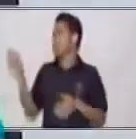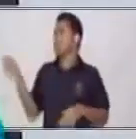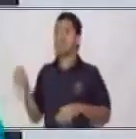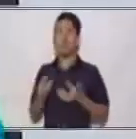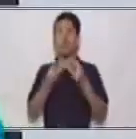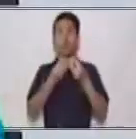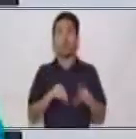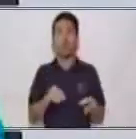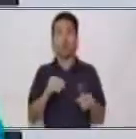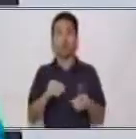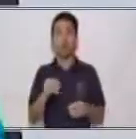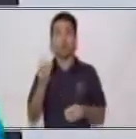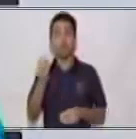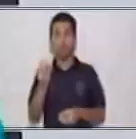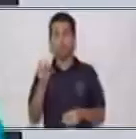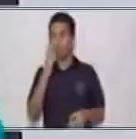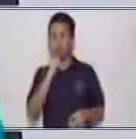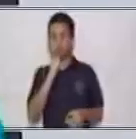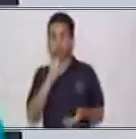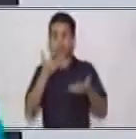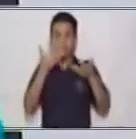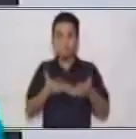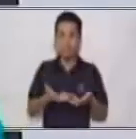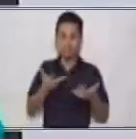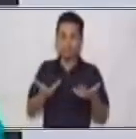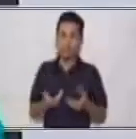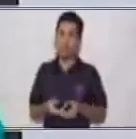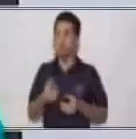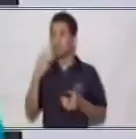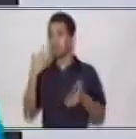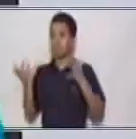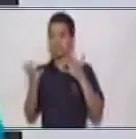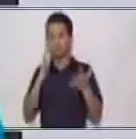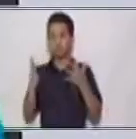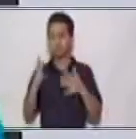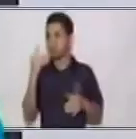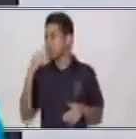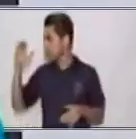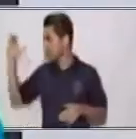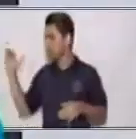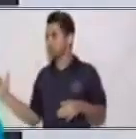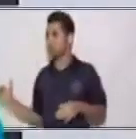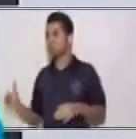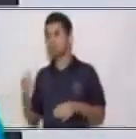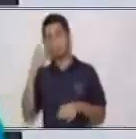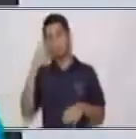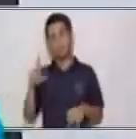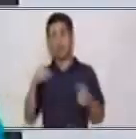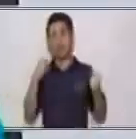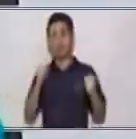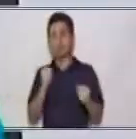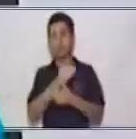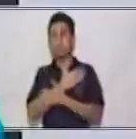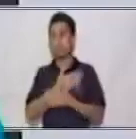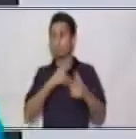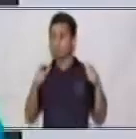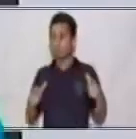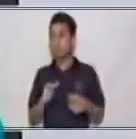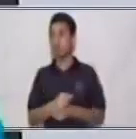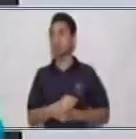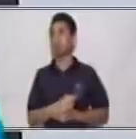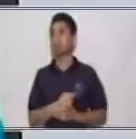coloqué acá en peso porque es un aproximado de qué son los ingredientes que necesitamos para un